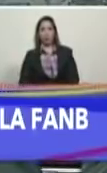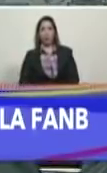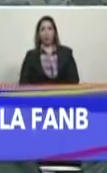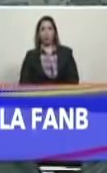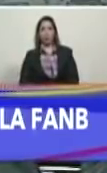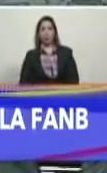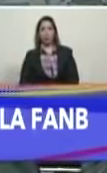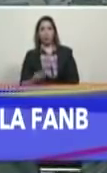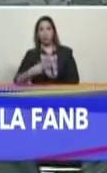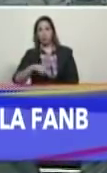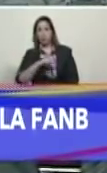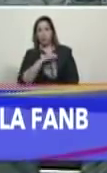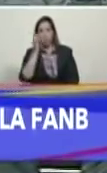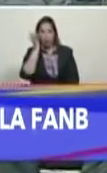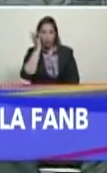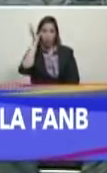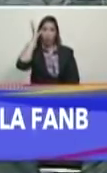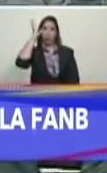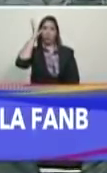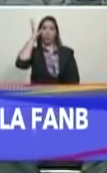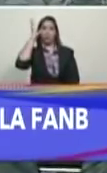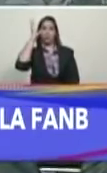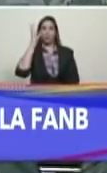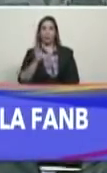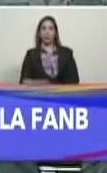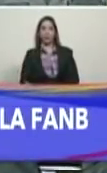con nuestra propia creatividad.